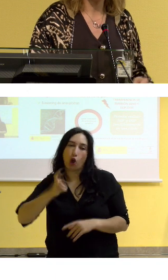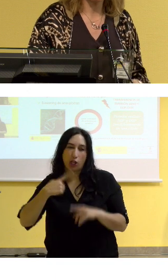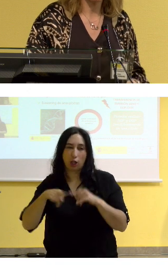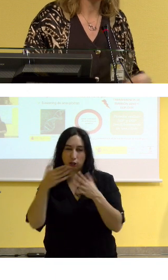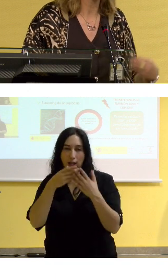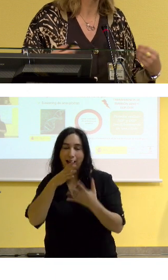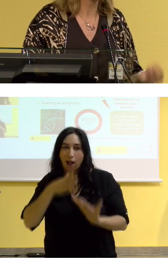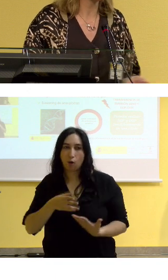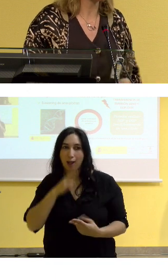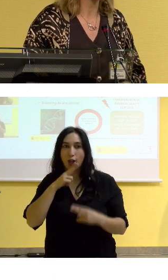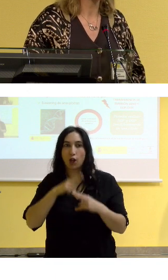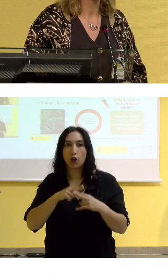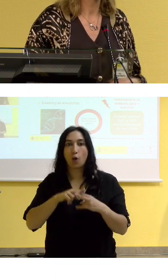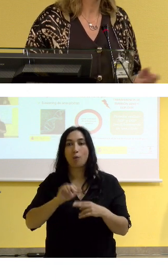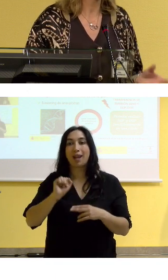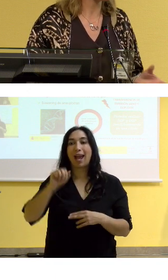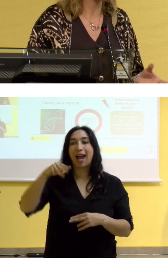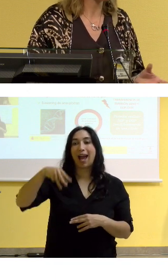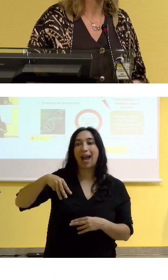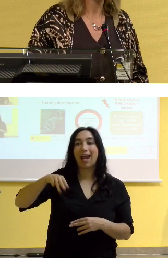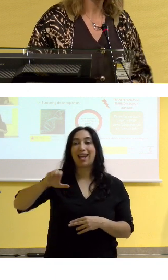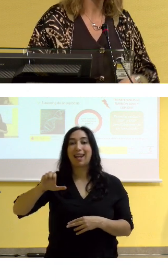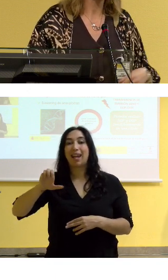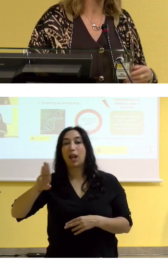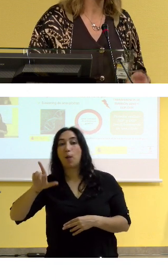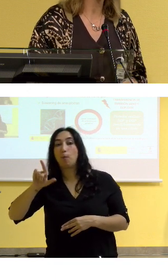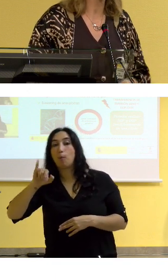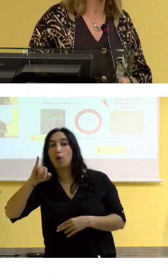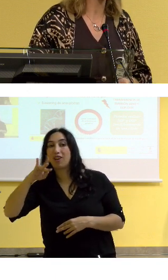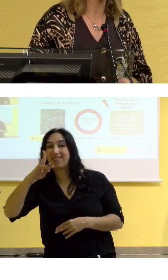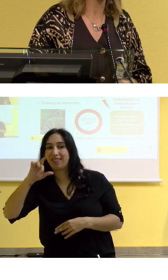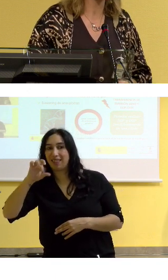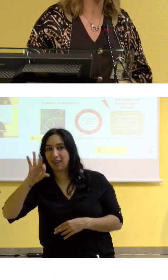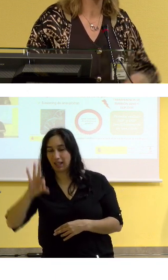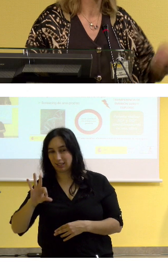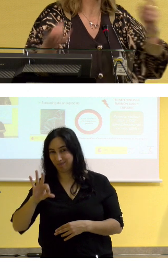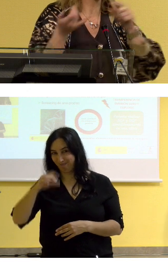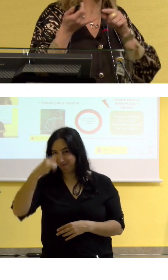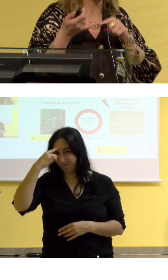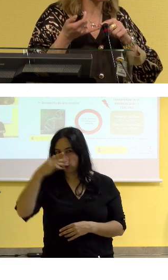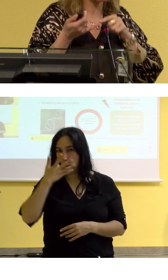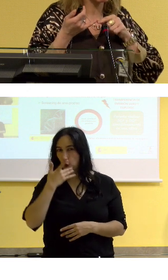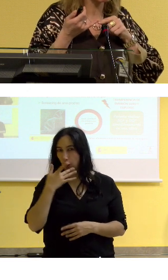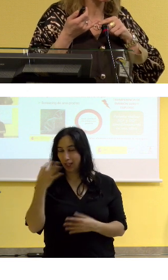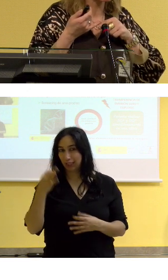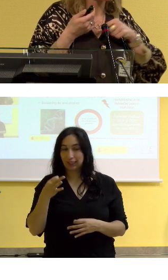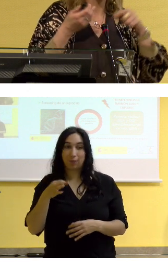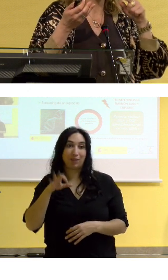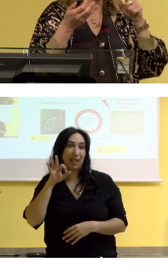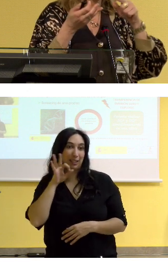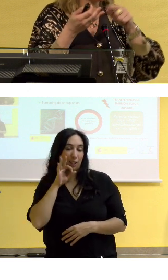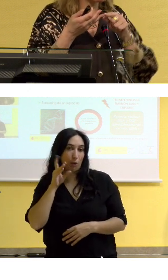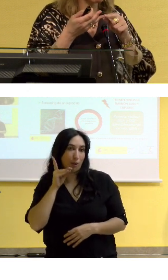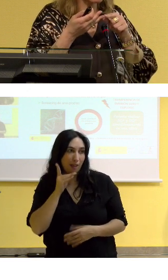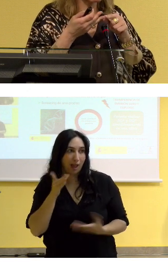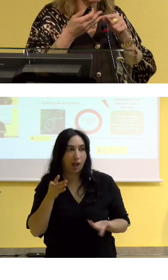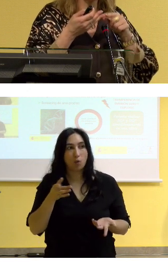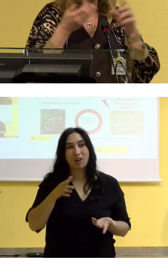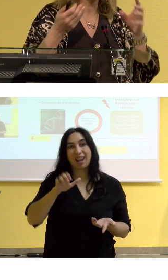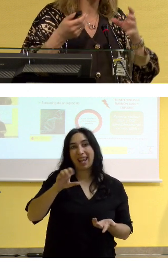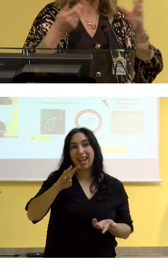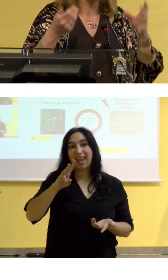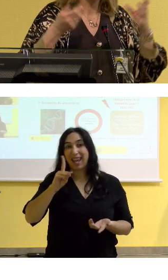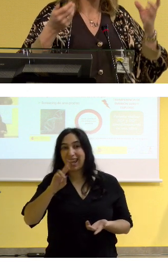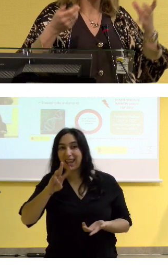se llama aneuploidías. ¿Y qué es esto? Pues todos seguro que conocéis un síndrome de Down, un síndrome de Edwards, o sea,